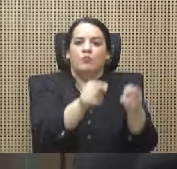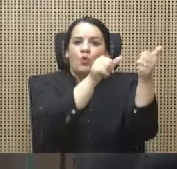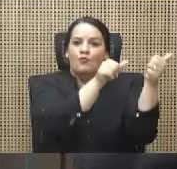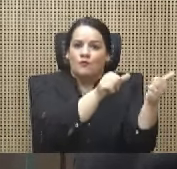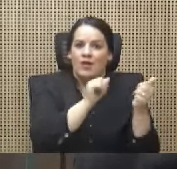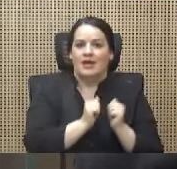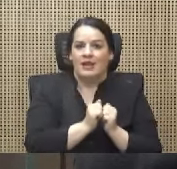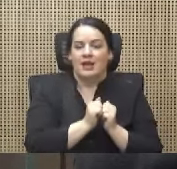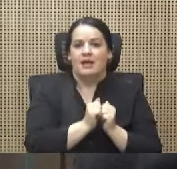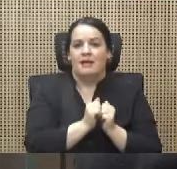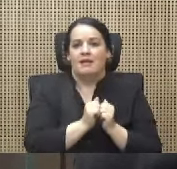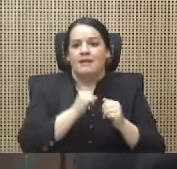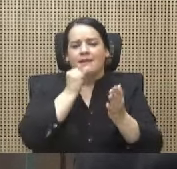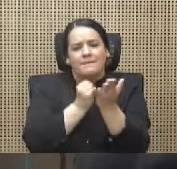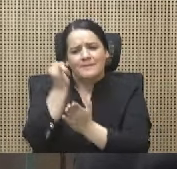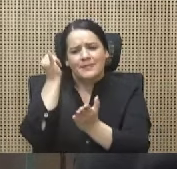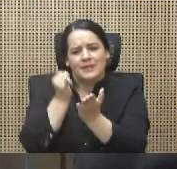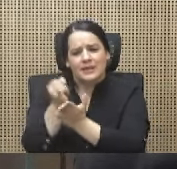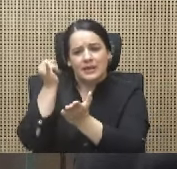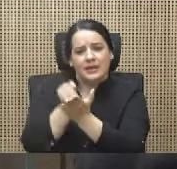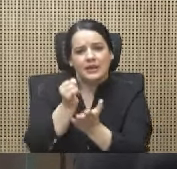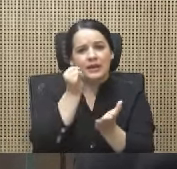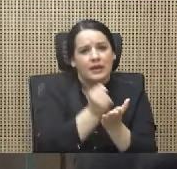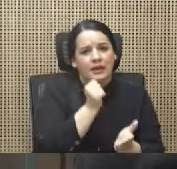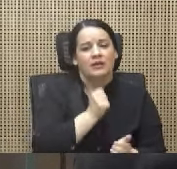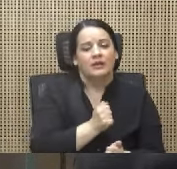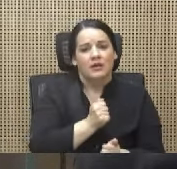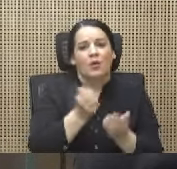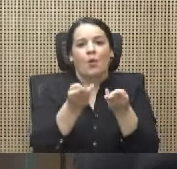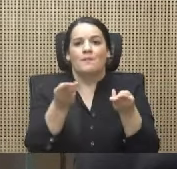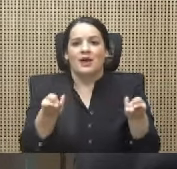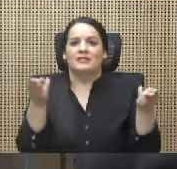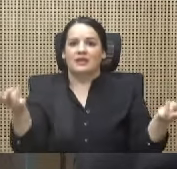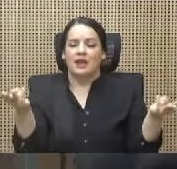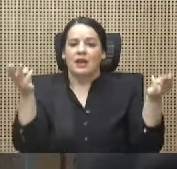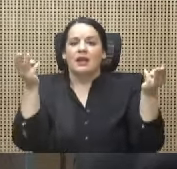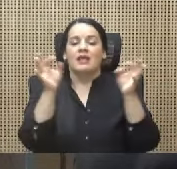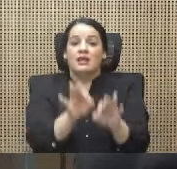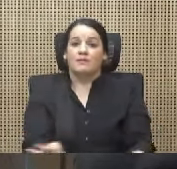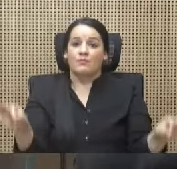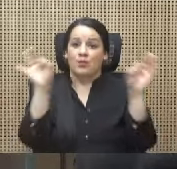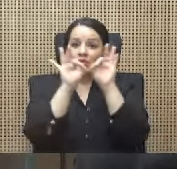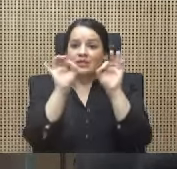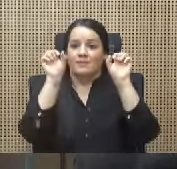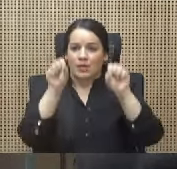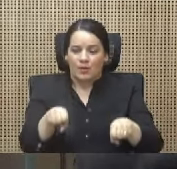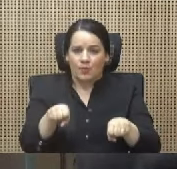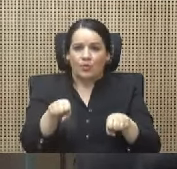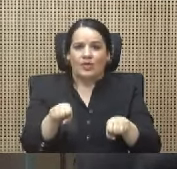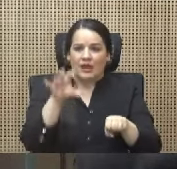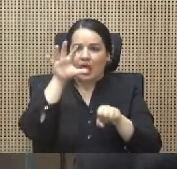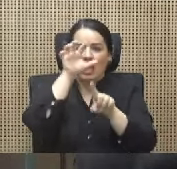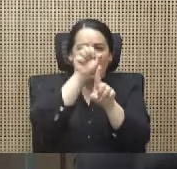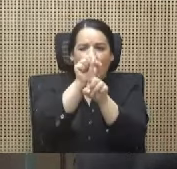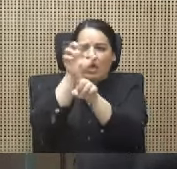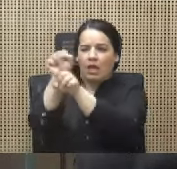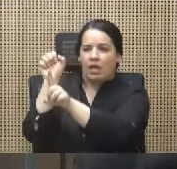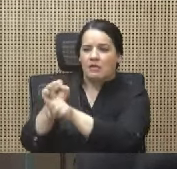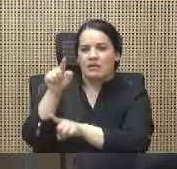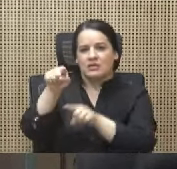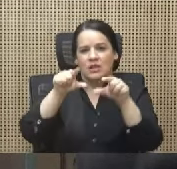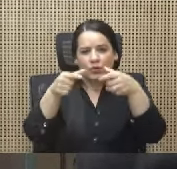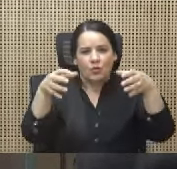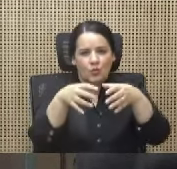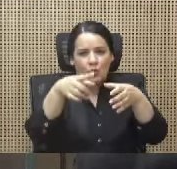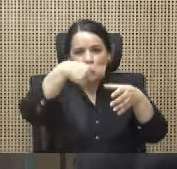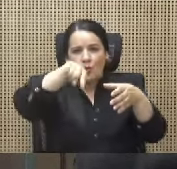investigaciones con un material que es importante para poder desentrañar estas redes transnacionales delictivas. Entonces, realmente